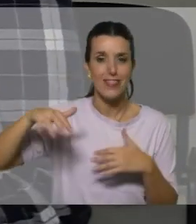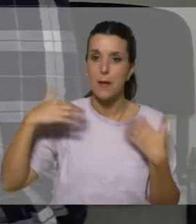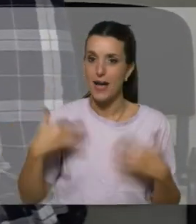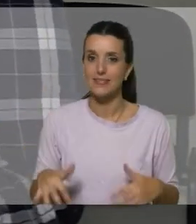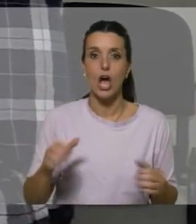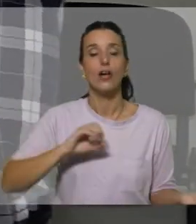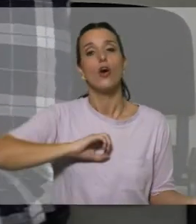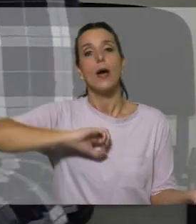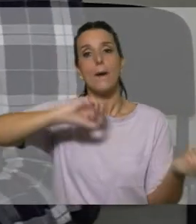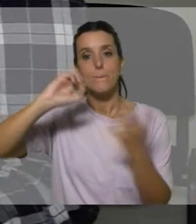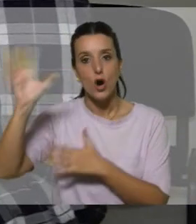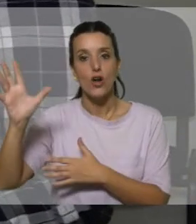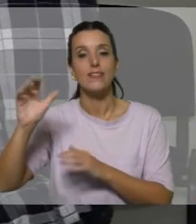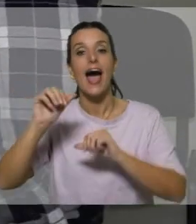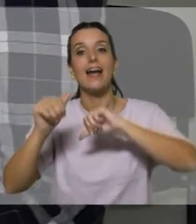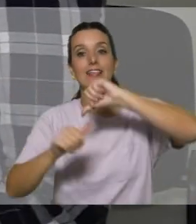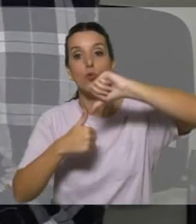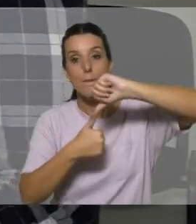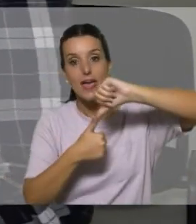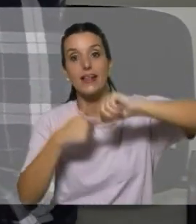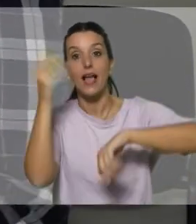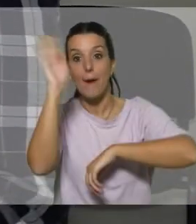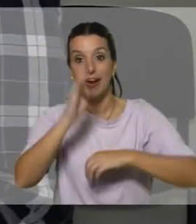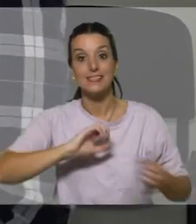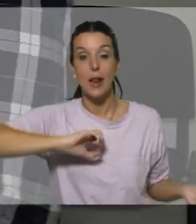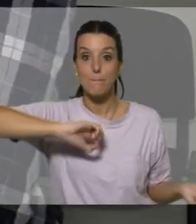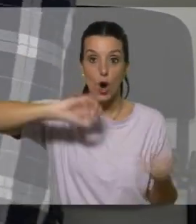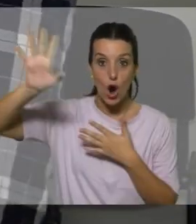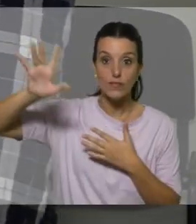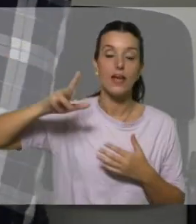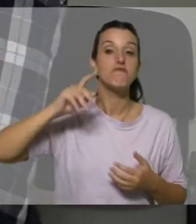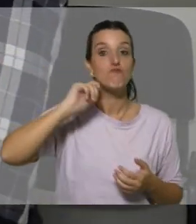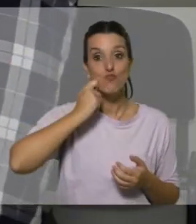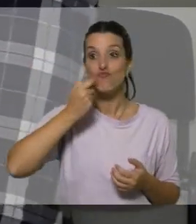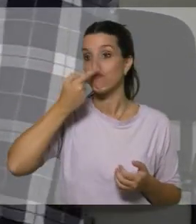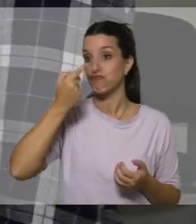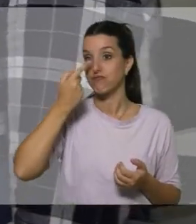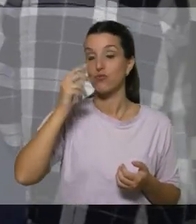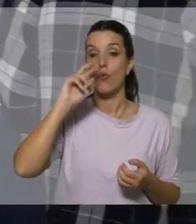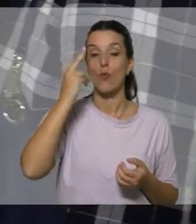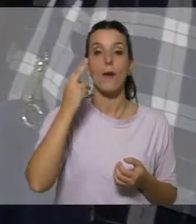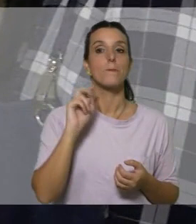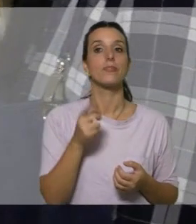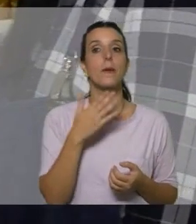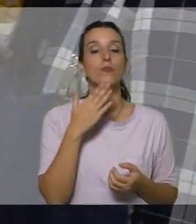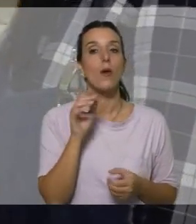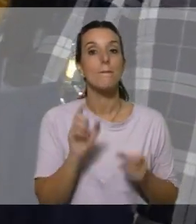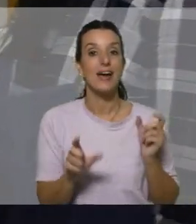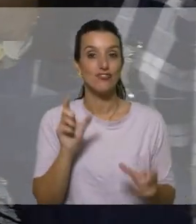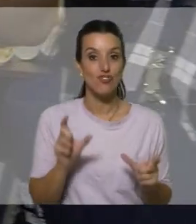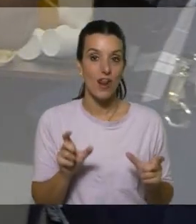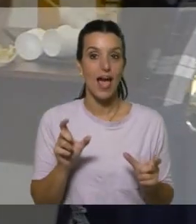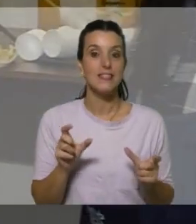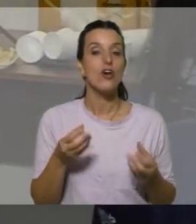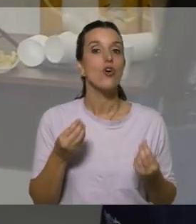estamos exportando a Centroamérica y a Brasil, y eso nos da como una buena reputación como Uruguay. Bien. Y la gente además, el público,